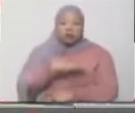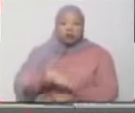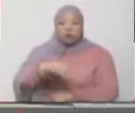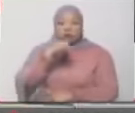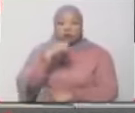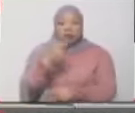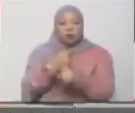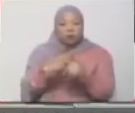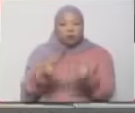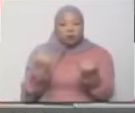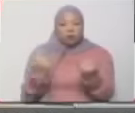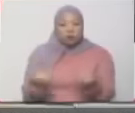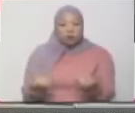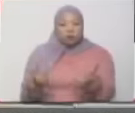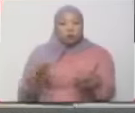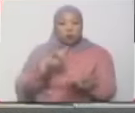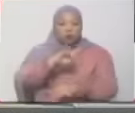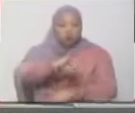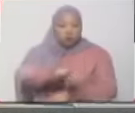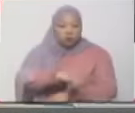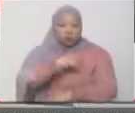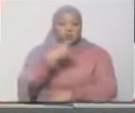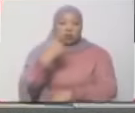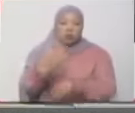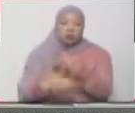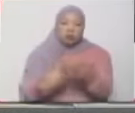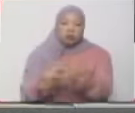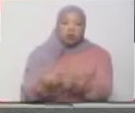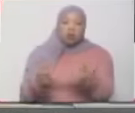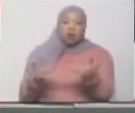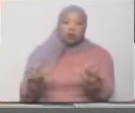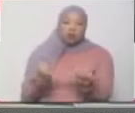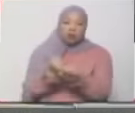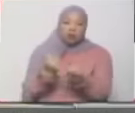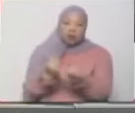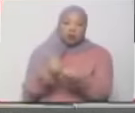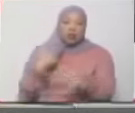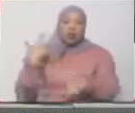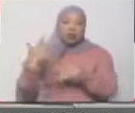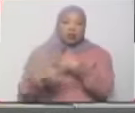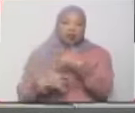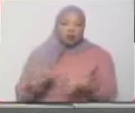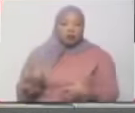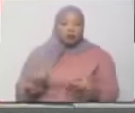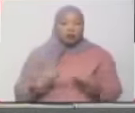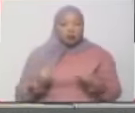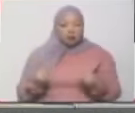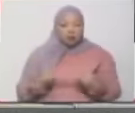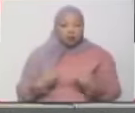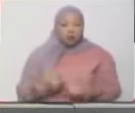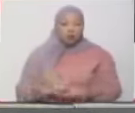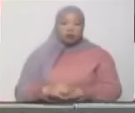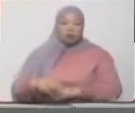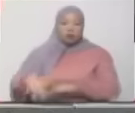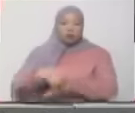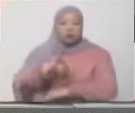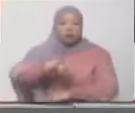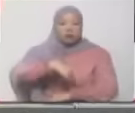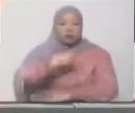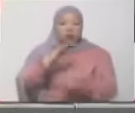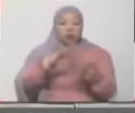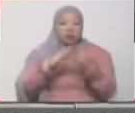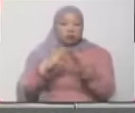pero realmente si una universidad tiene que ser universidad móvil, activa, viva, de calle, es la Universidad de las